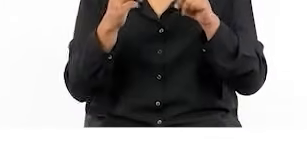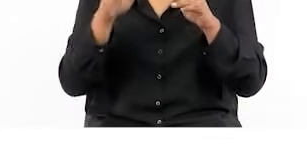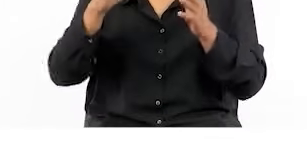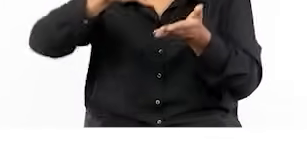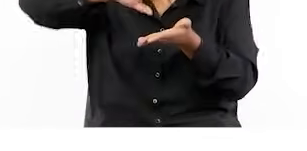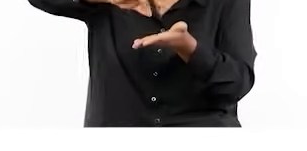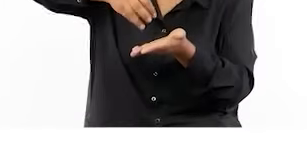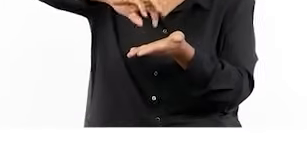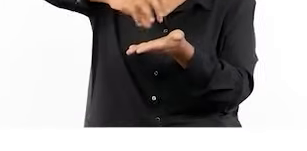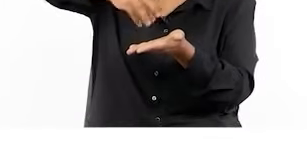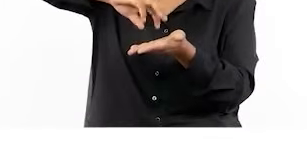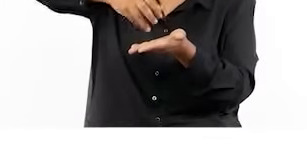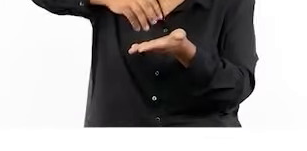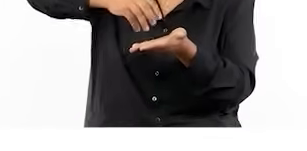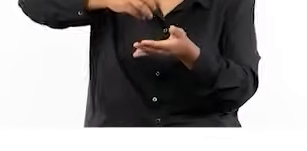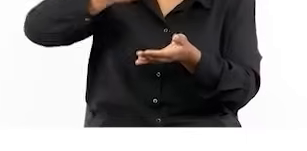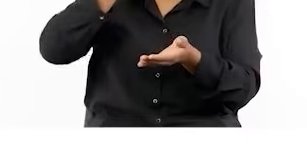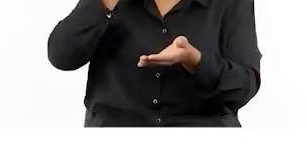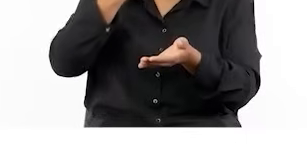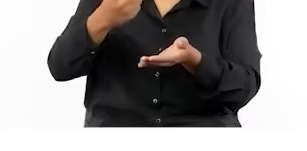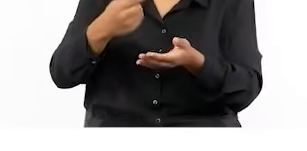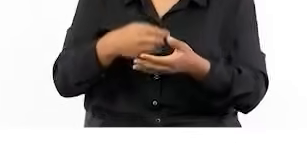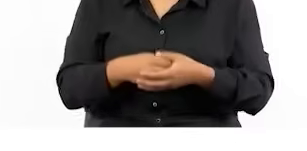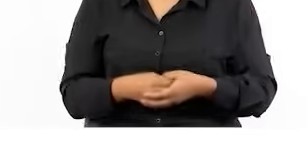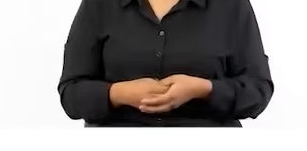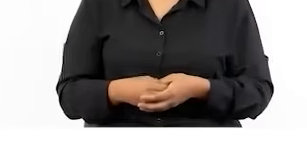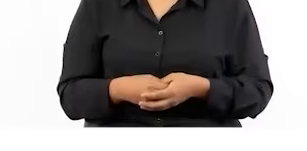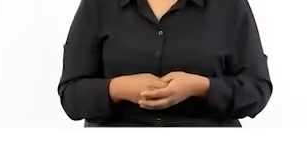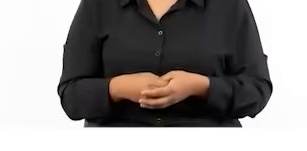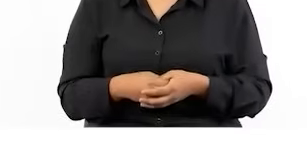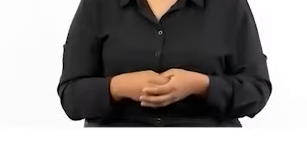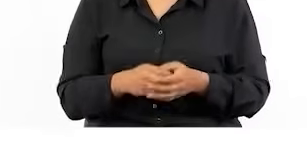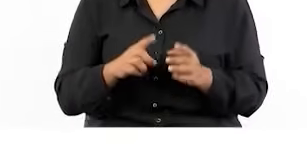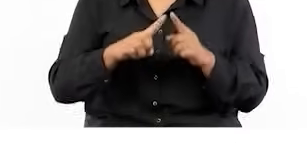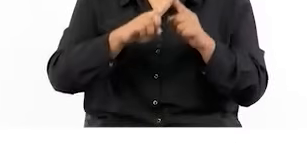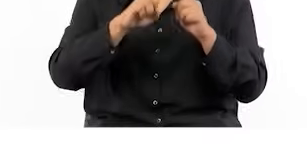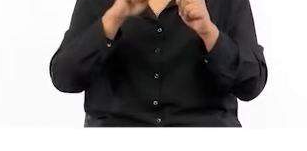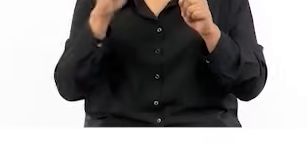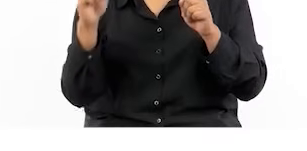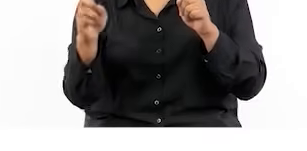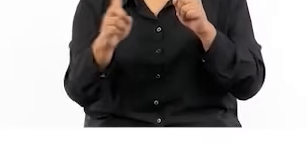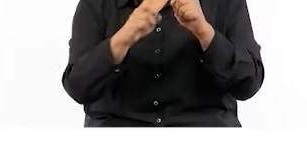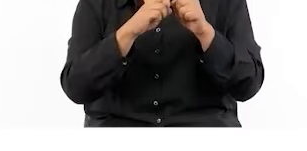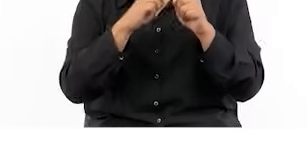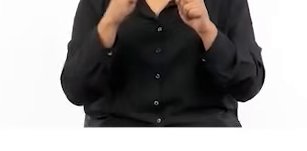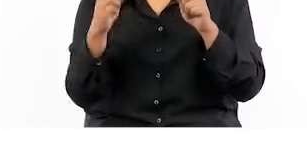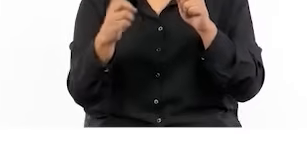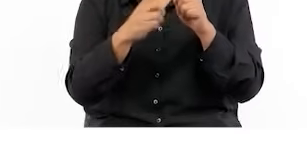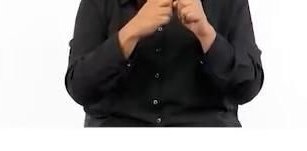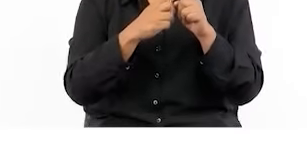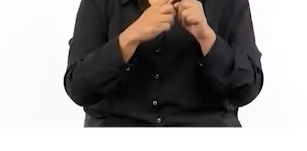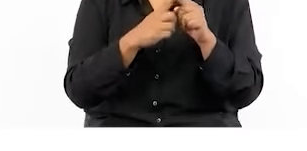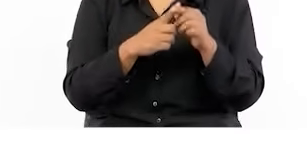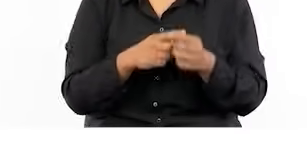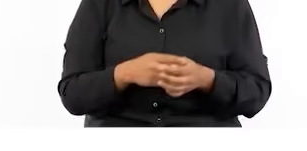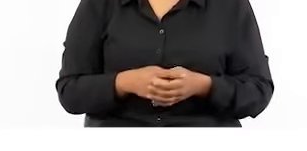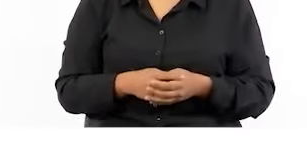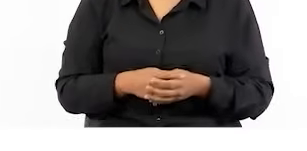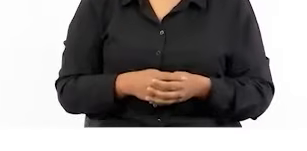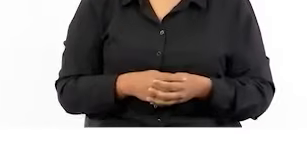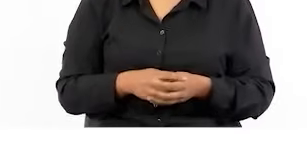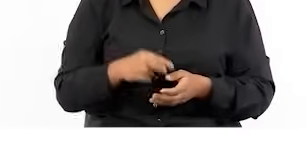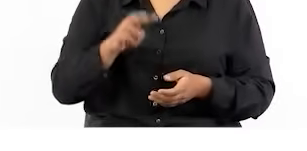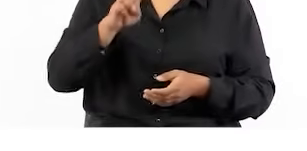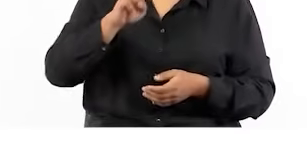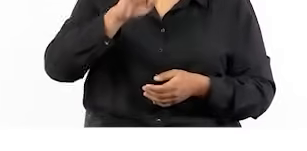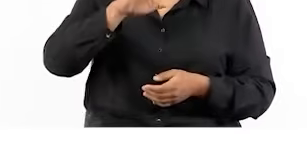así, como si de un trompo se tratara. Traza un cono y recorre una circunferencia